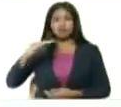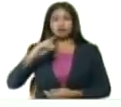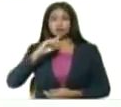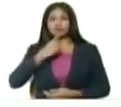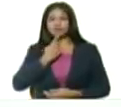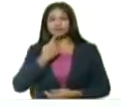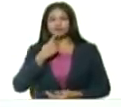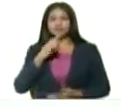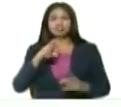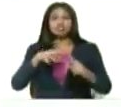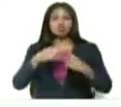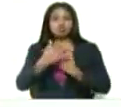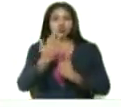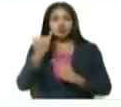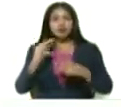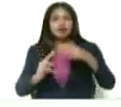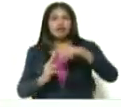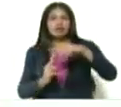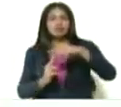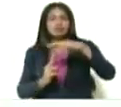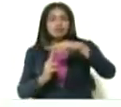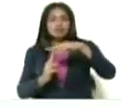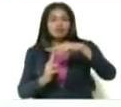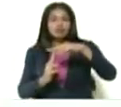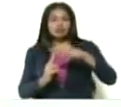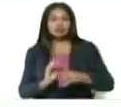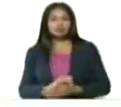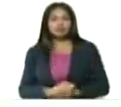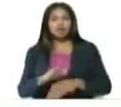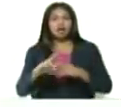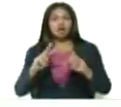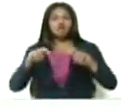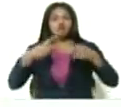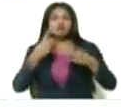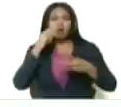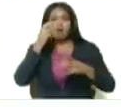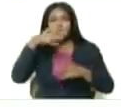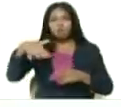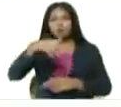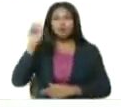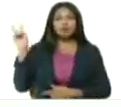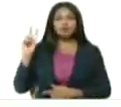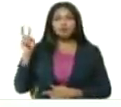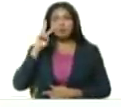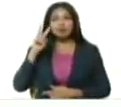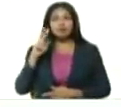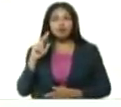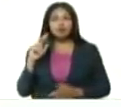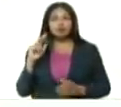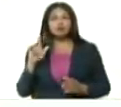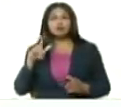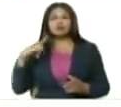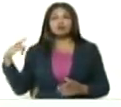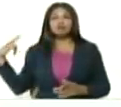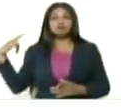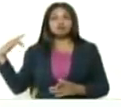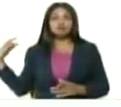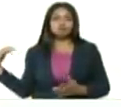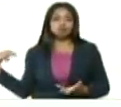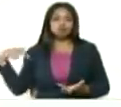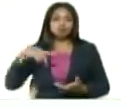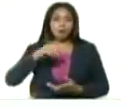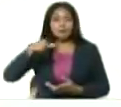sobre la situación del Táchira, una actualización al pueblo de Venezuela, el ingreso de migrantes venezolanos